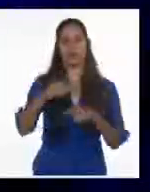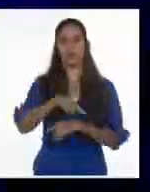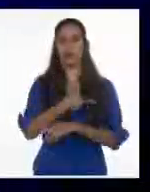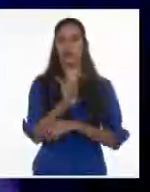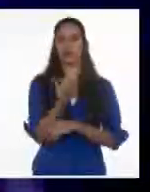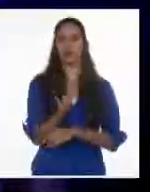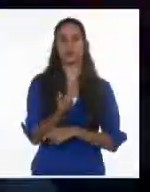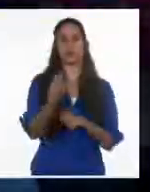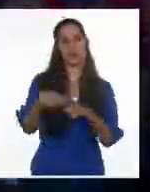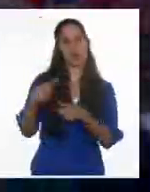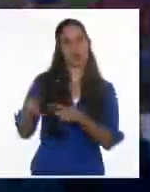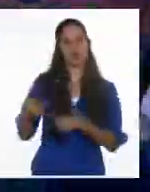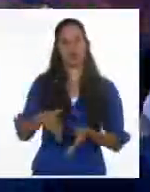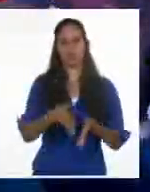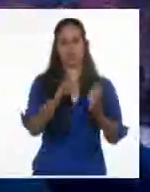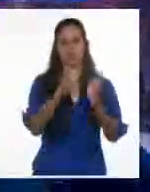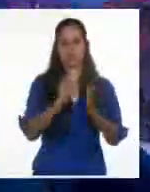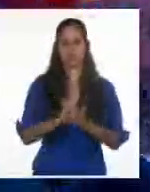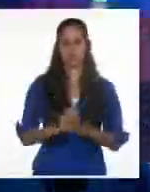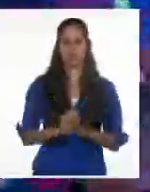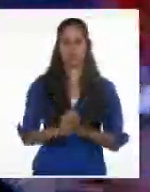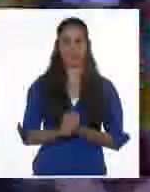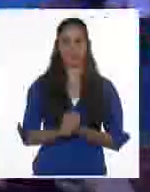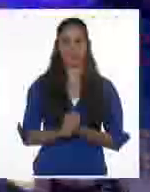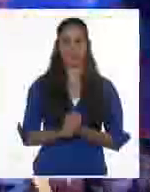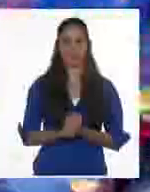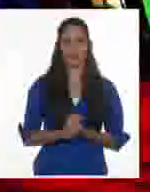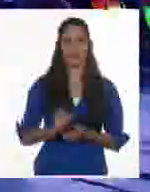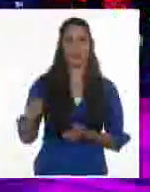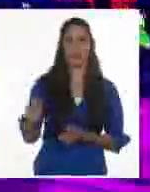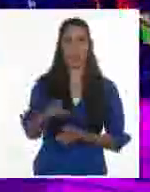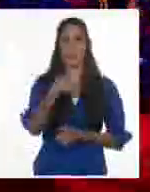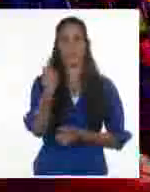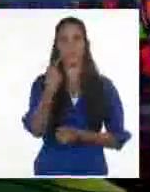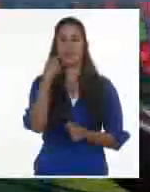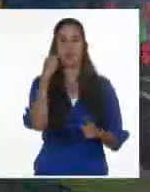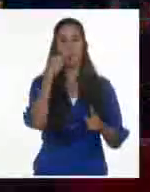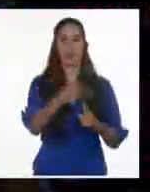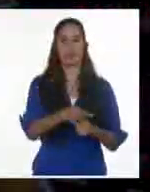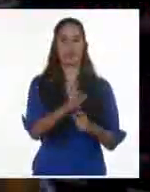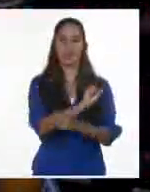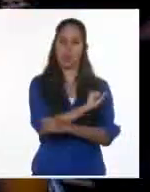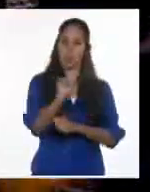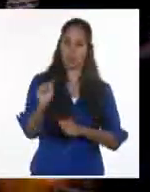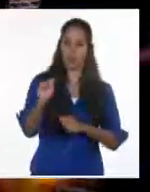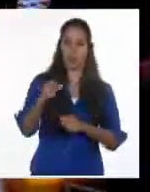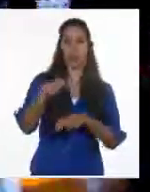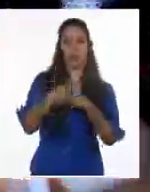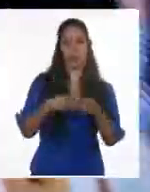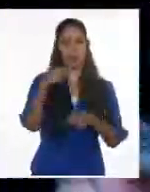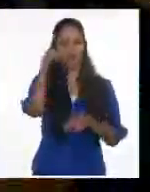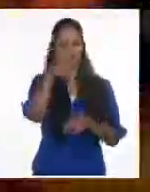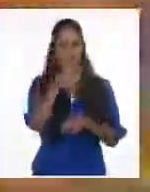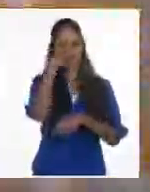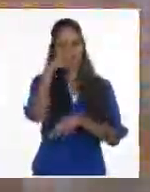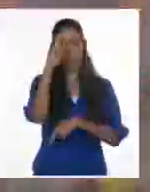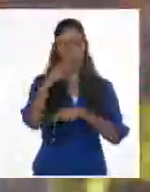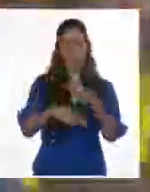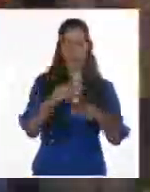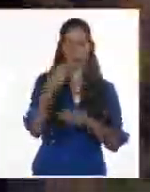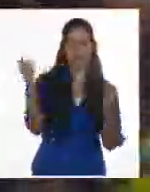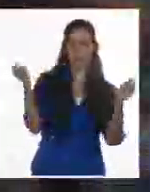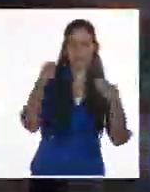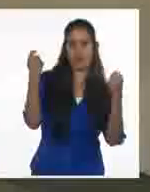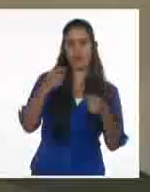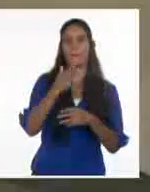otras instituciones. La primera satisfacción es que logramos hacer el festival en Cuba, que para mí, antes de que existieran en muchos países